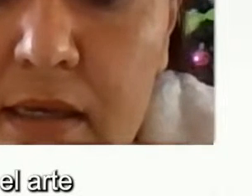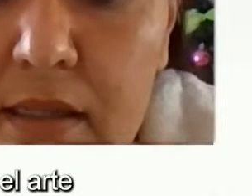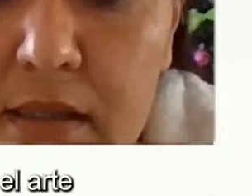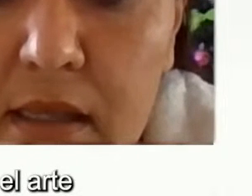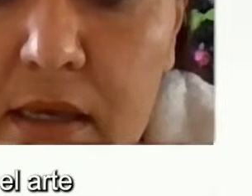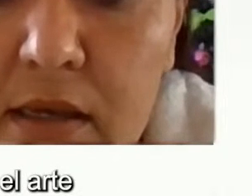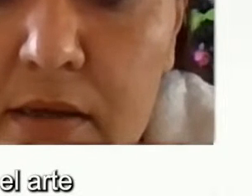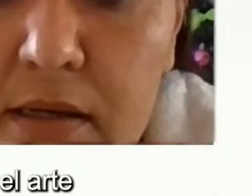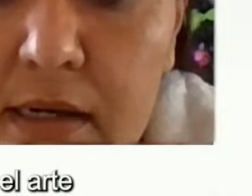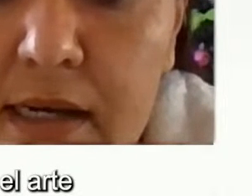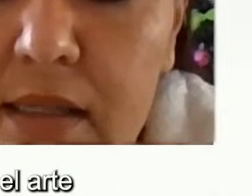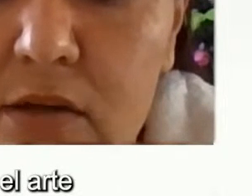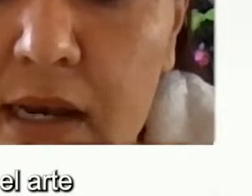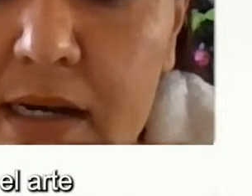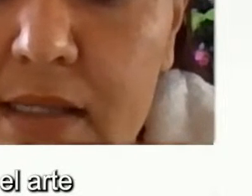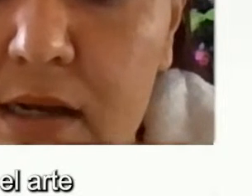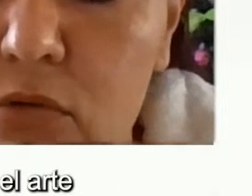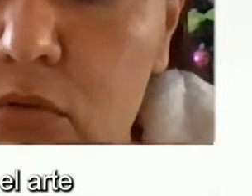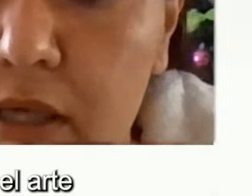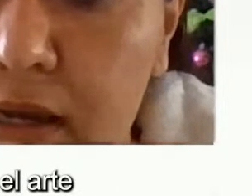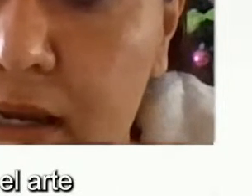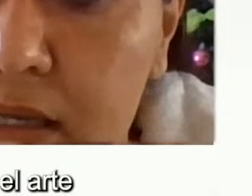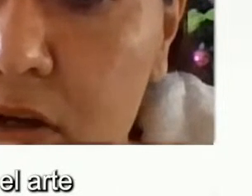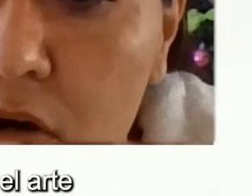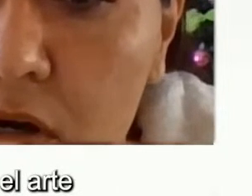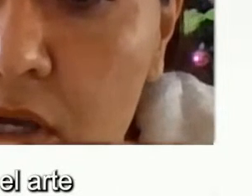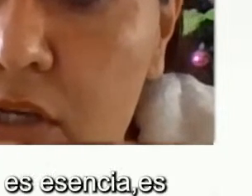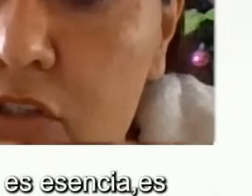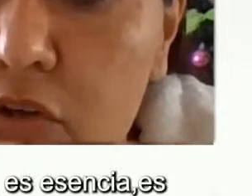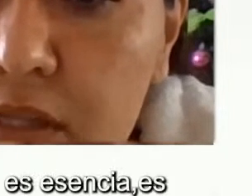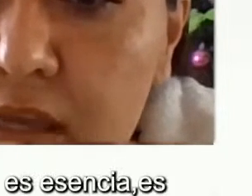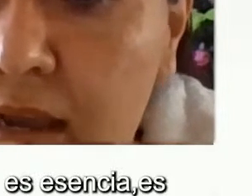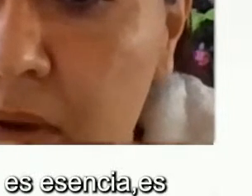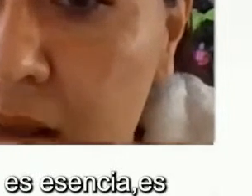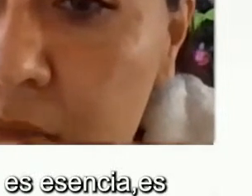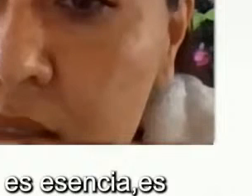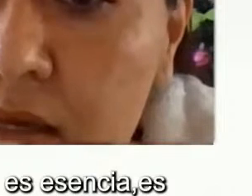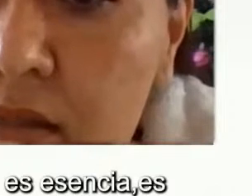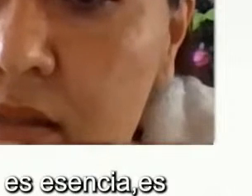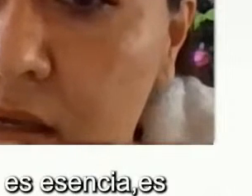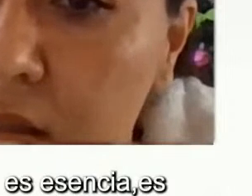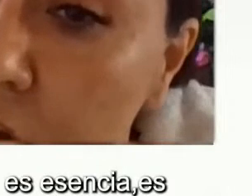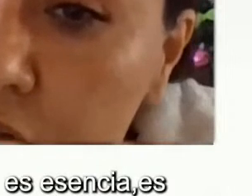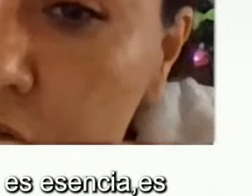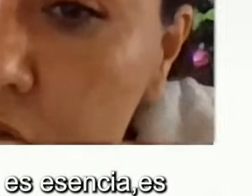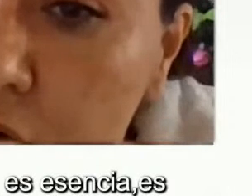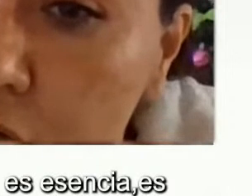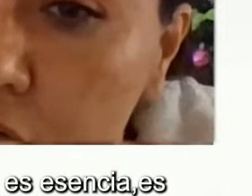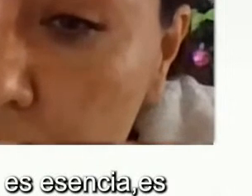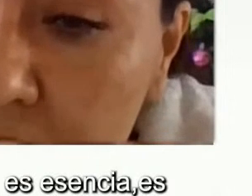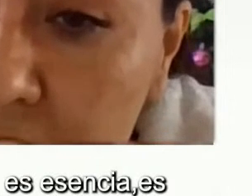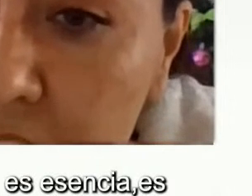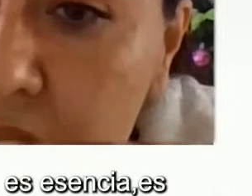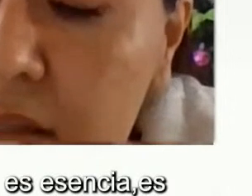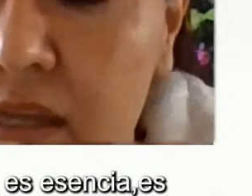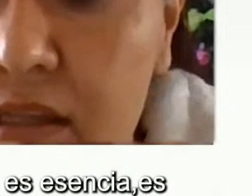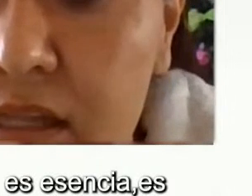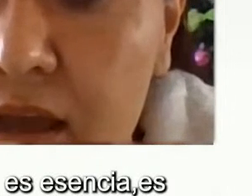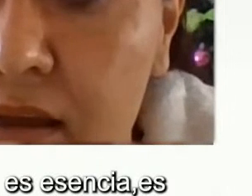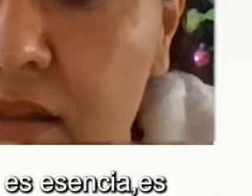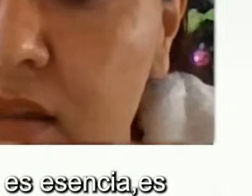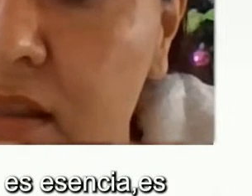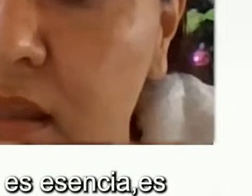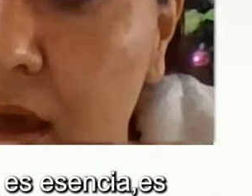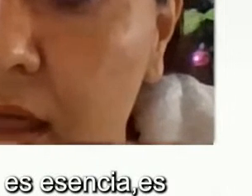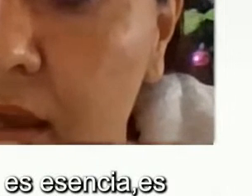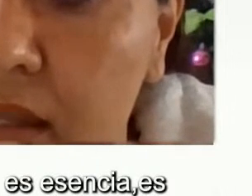es Jalisco, el arte y la cultura de Jalisco? Yo decía que para mí es tradición, son costumbres, es